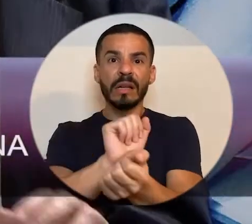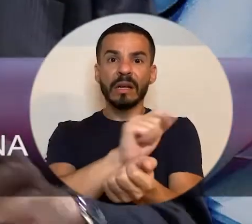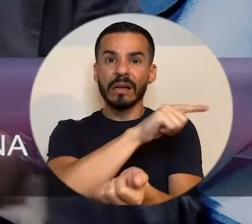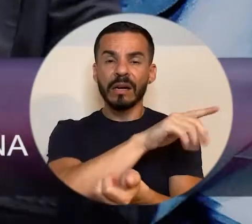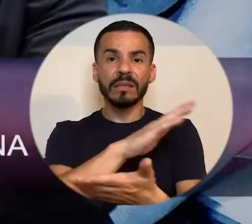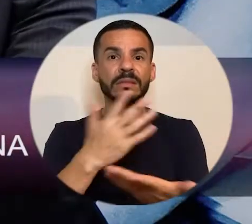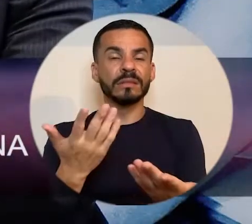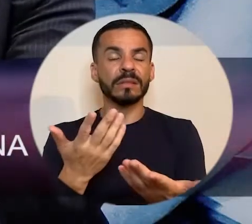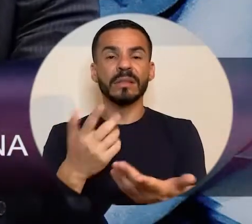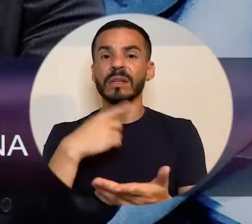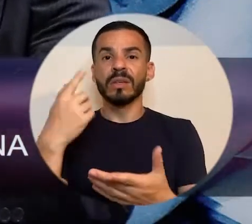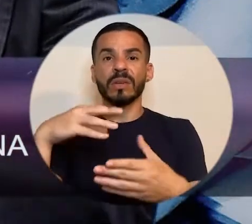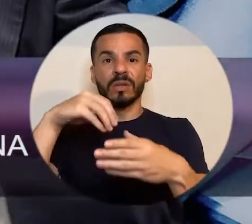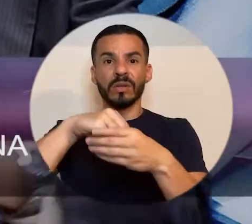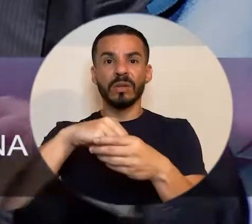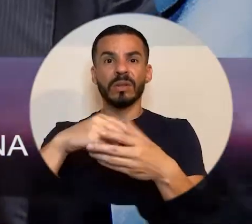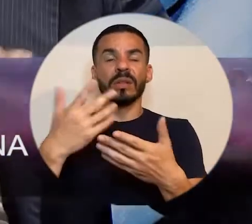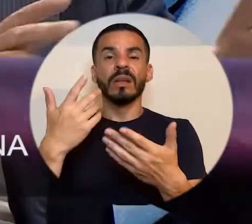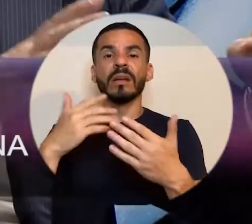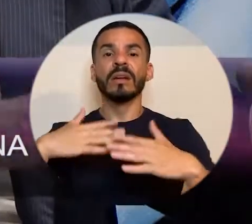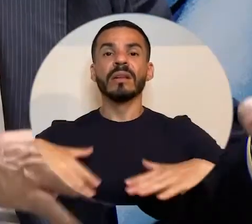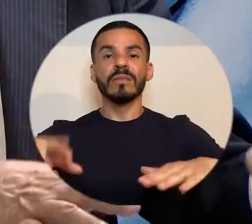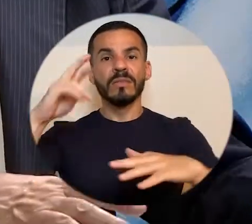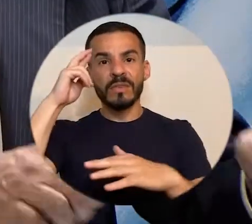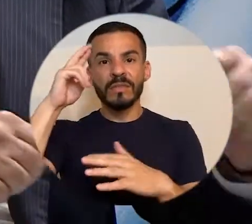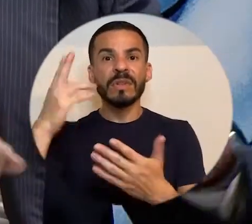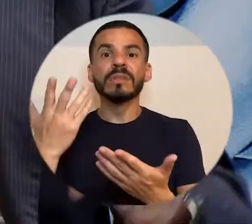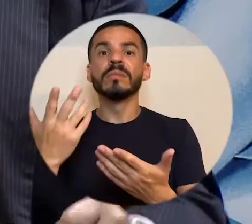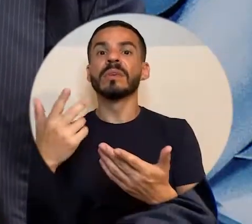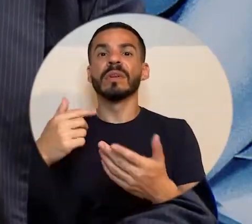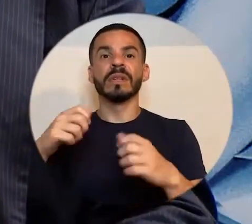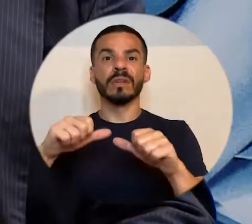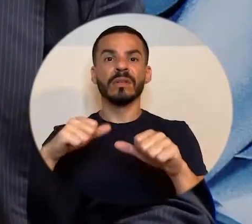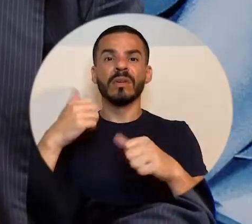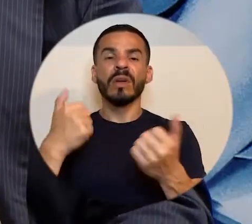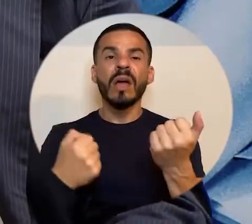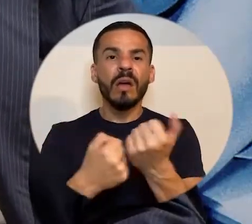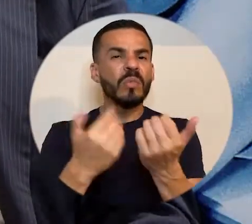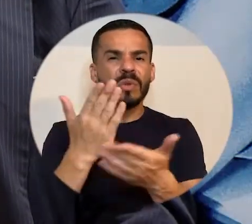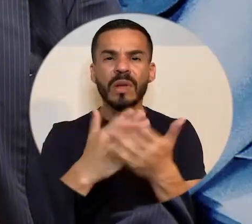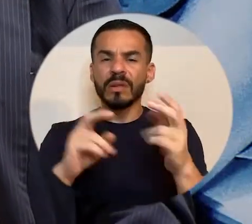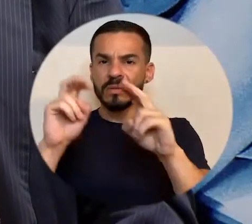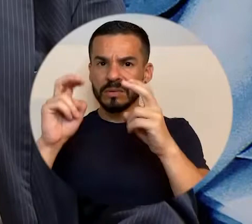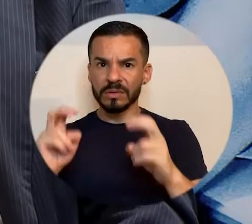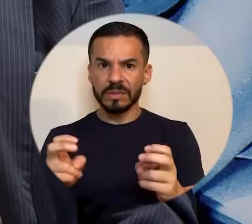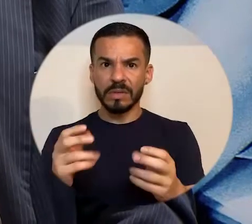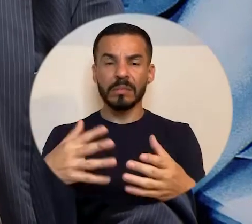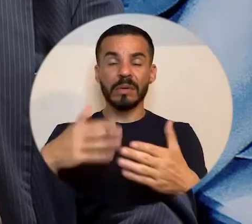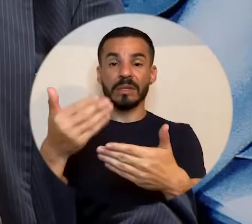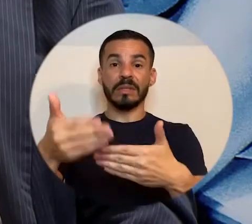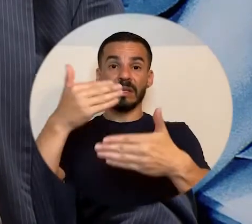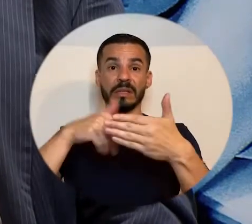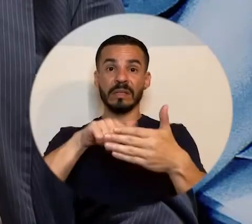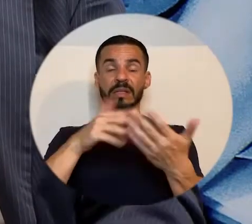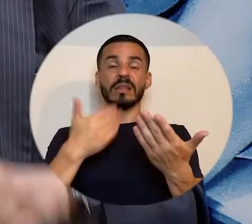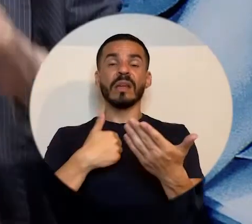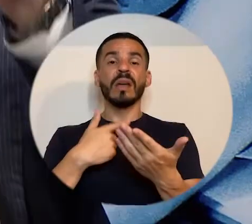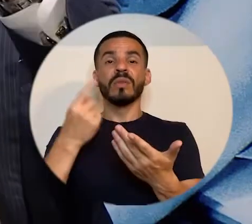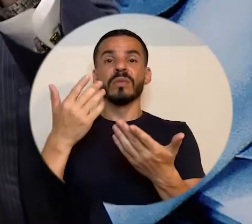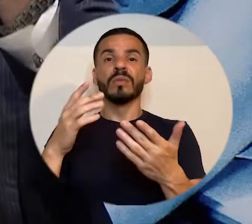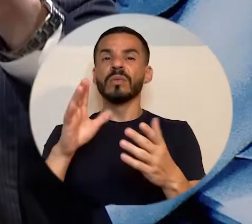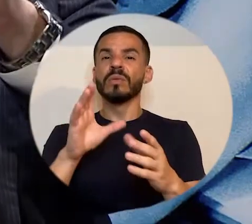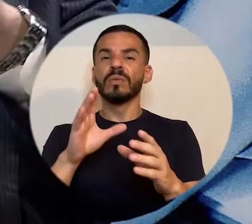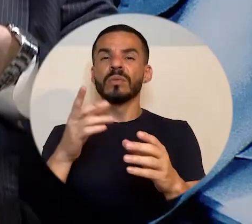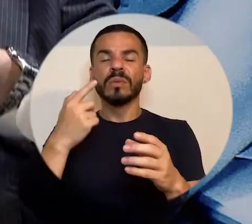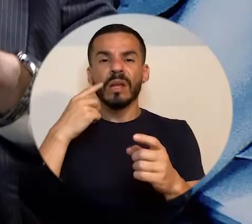y todos acusados bajo irrespeto a la soberanía popular y respeto apoyo en ciertas cuestiones. Detrás de eso hay una